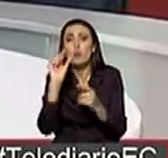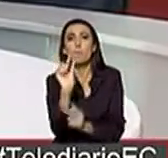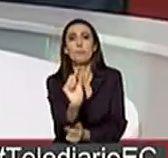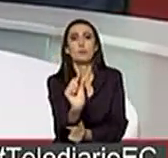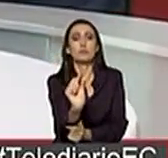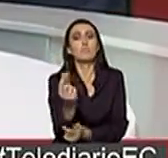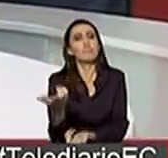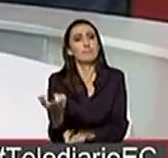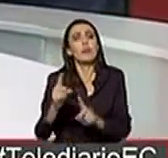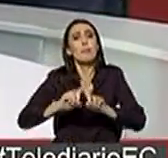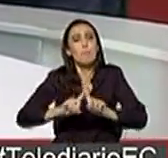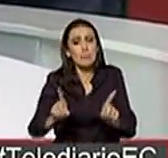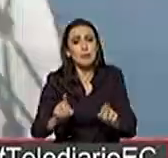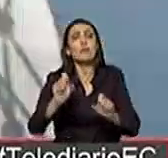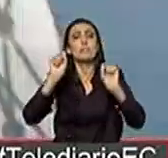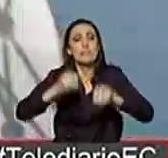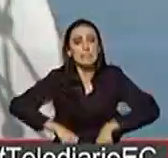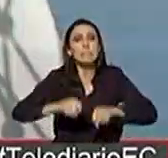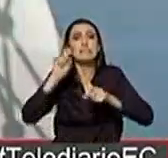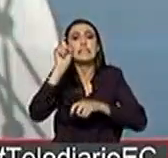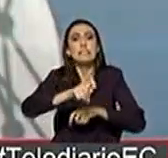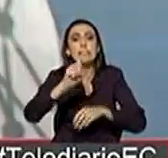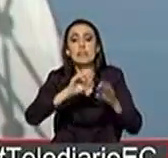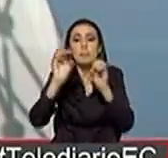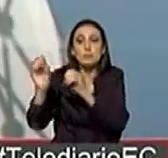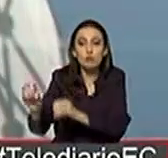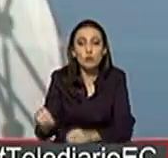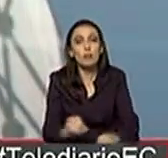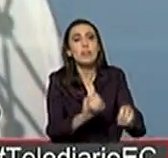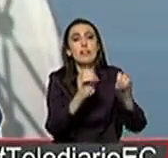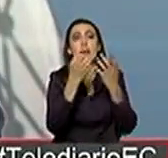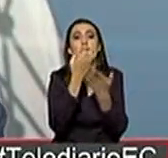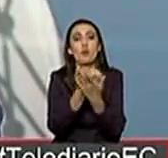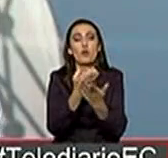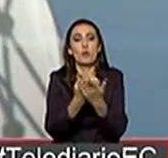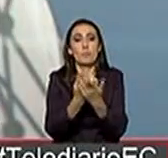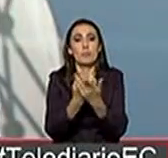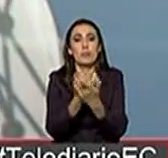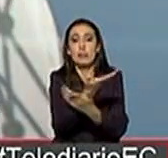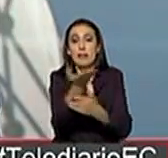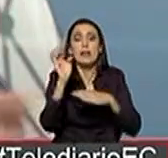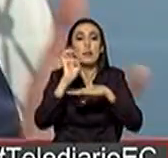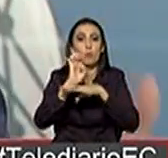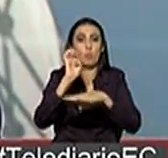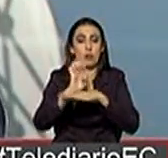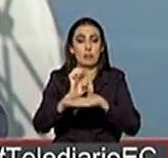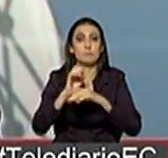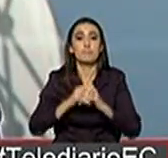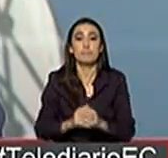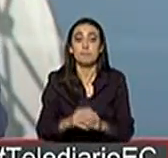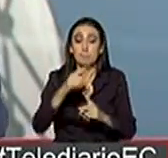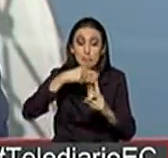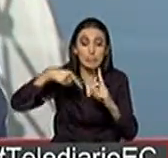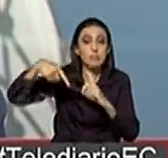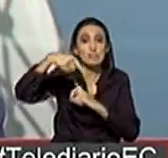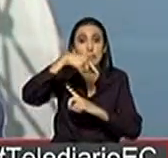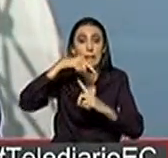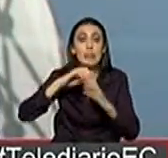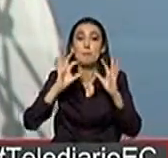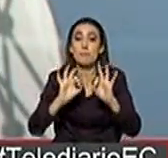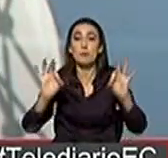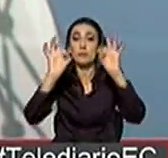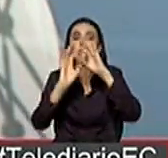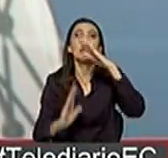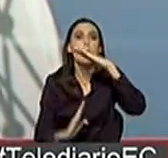estructural que se tienen que tomar y por eso más allá de que se ha logrado este primer paso que es tener un entorno de paz debemos